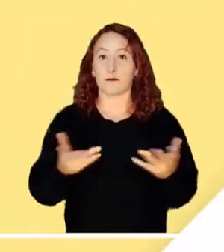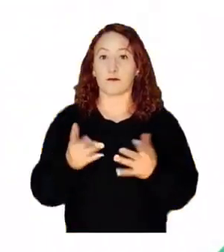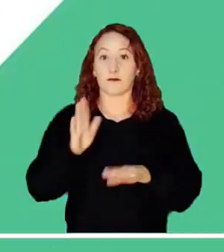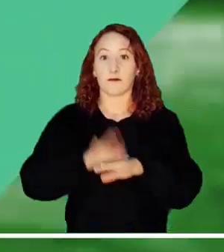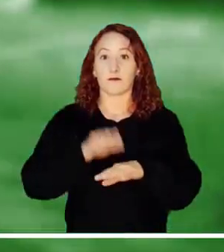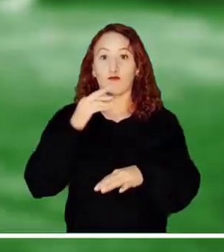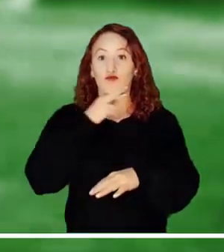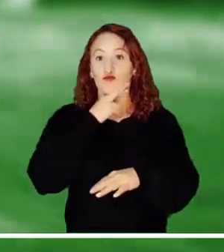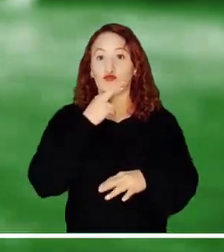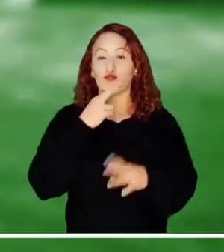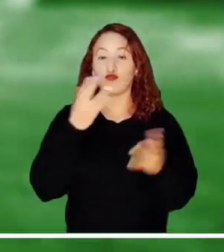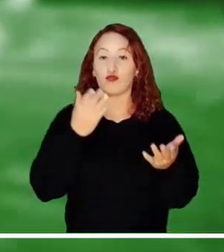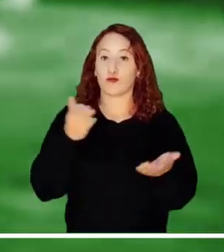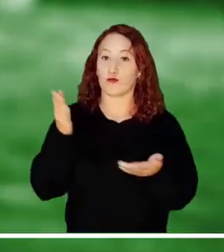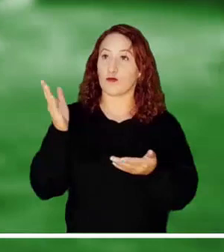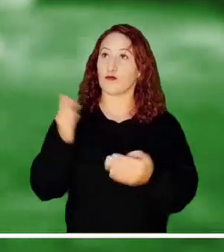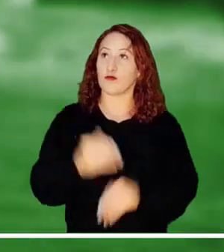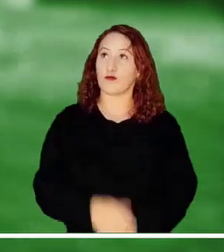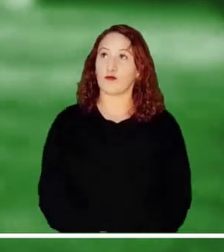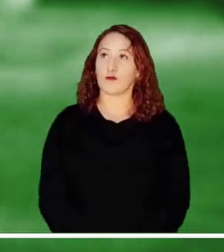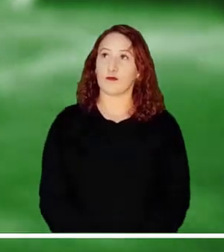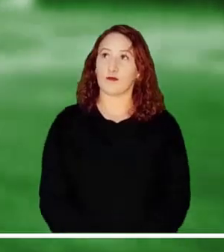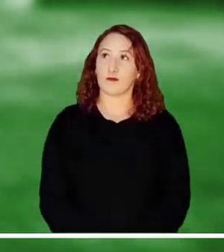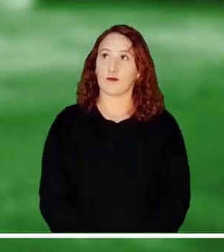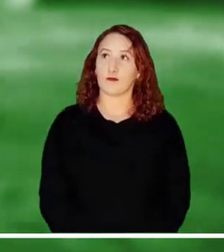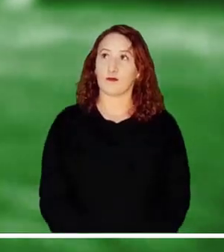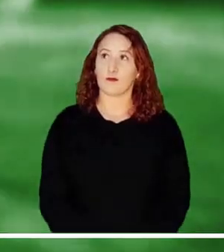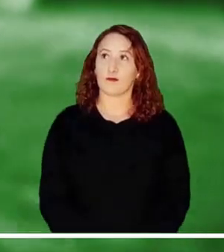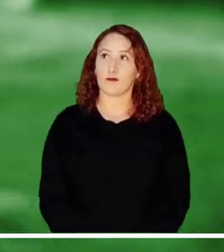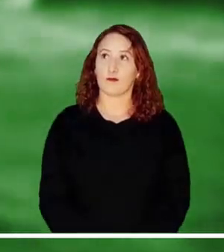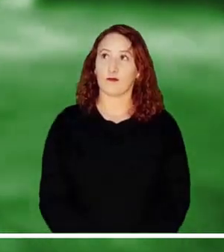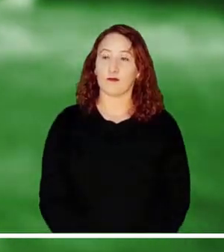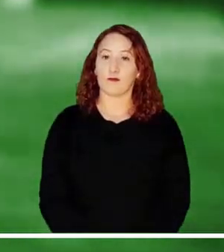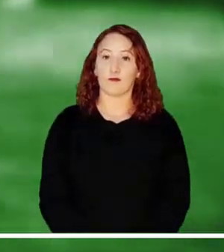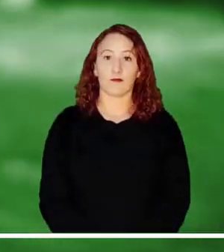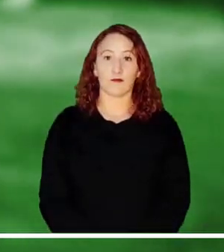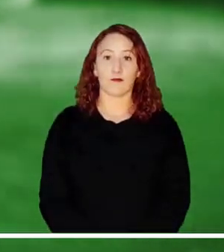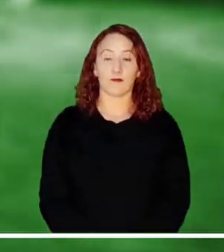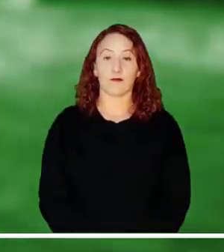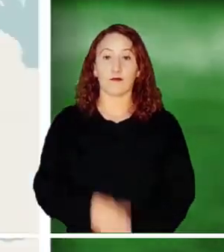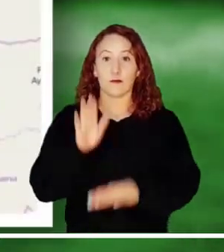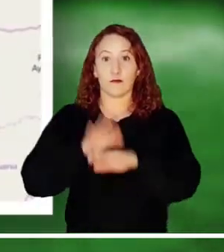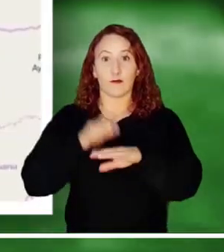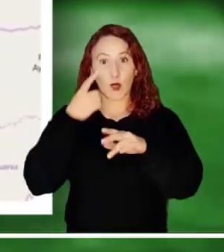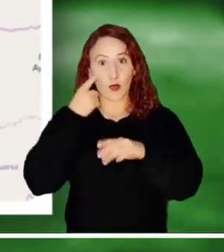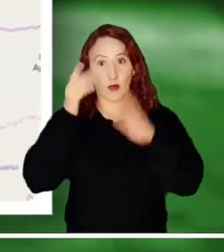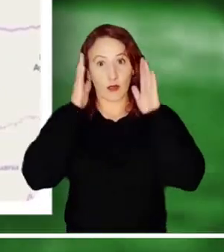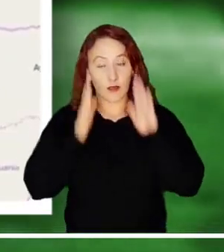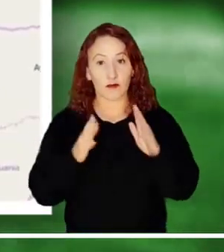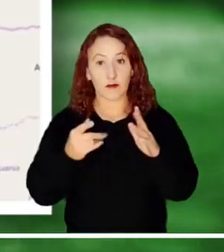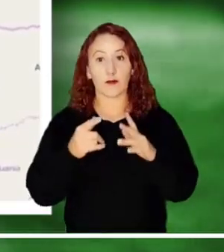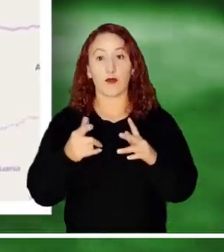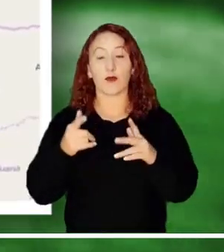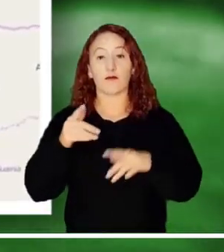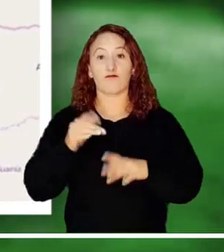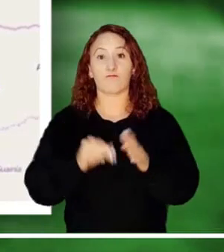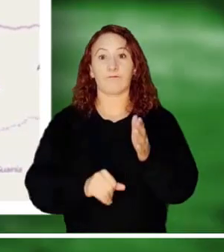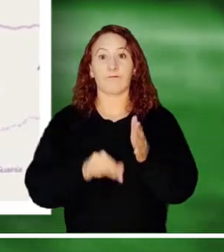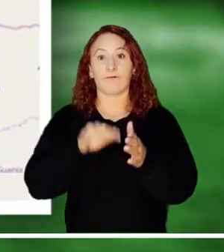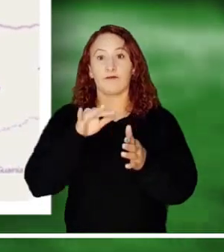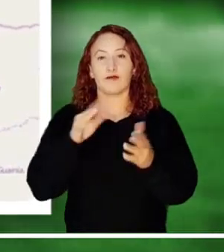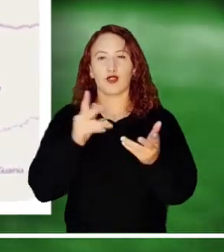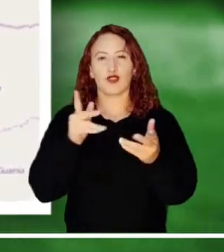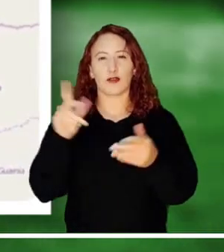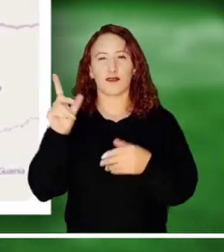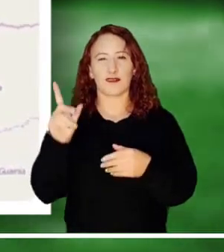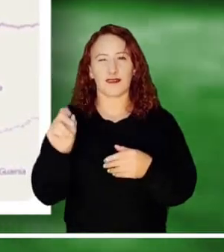oriente. Veamos ahora las alertas que se encuentran activas. Alerta roja en Ayapel, Córdoba, por descenso de los niveles del río